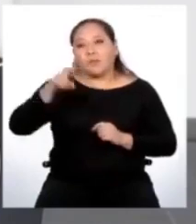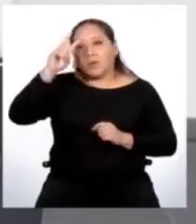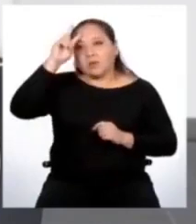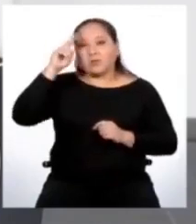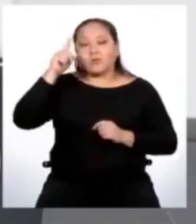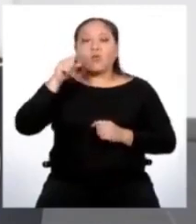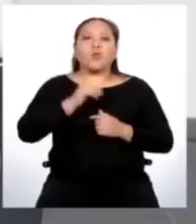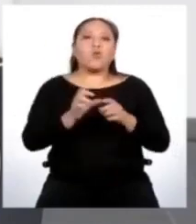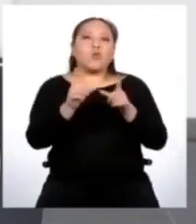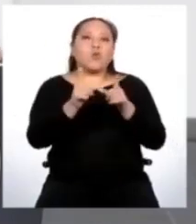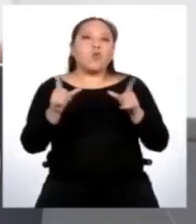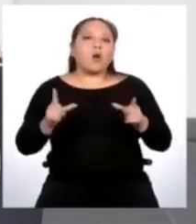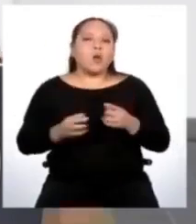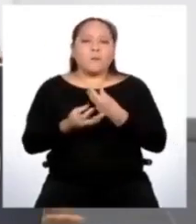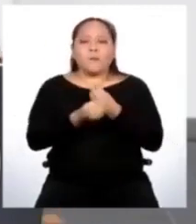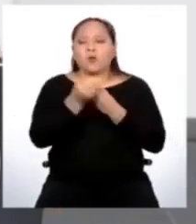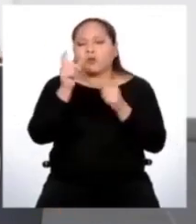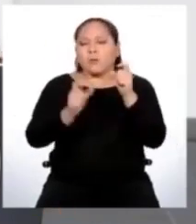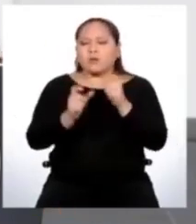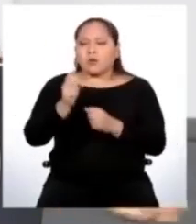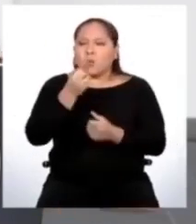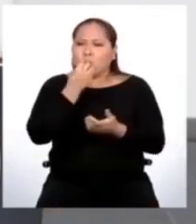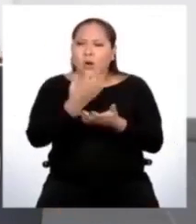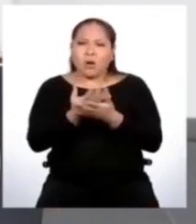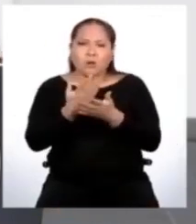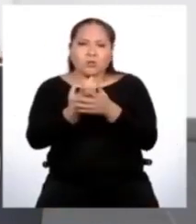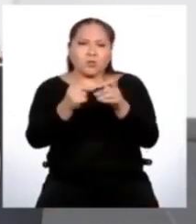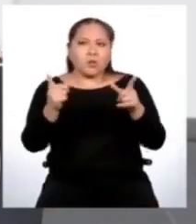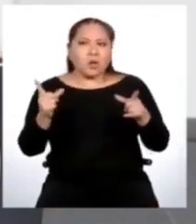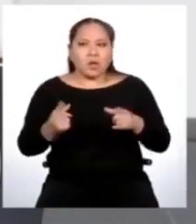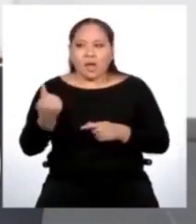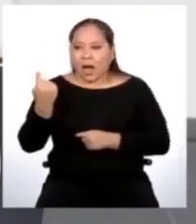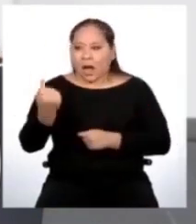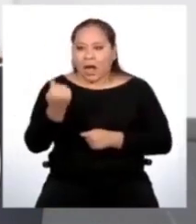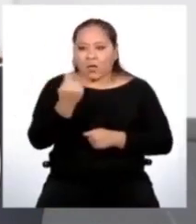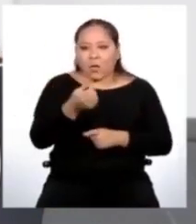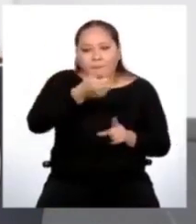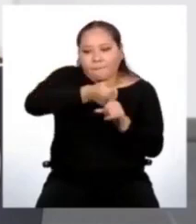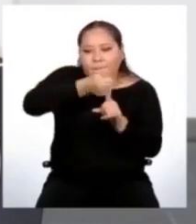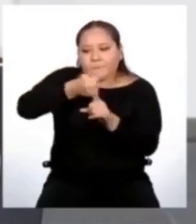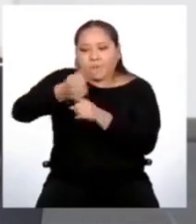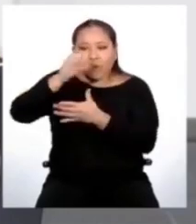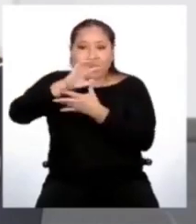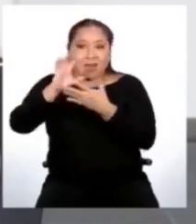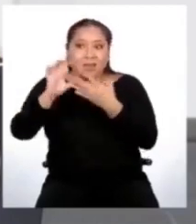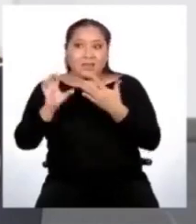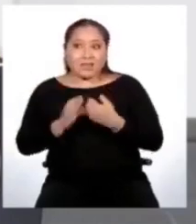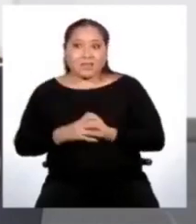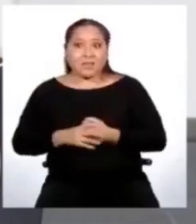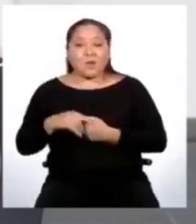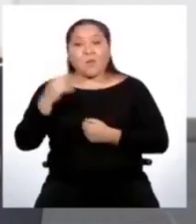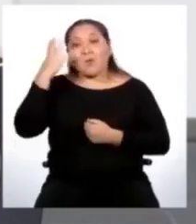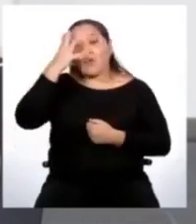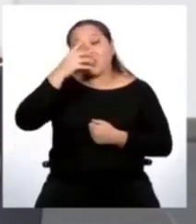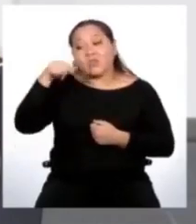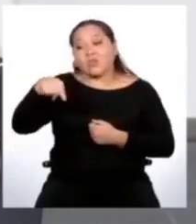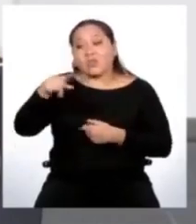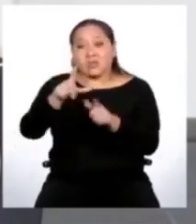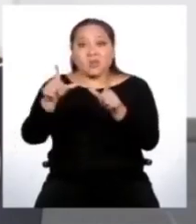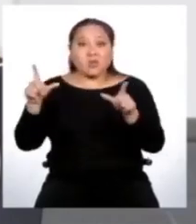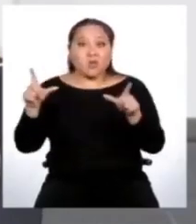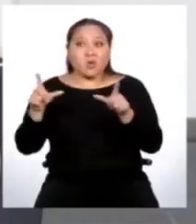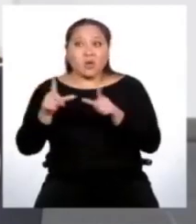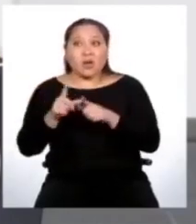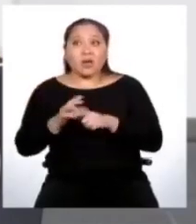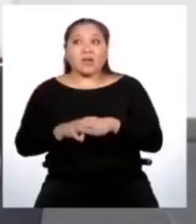donde habitaban miles y miles de personas, cada quien con sus propias características. Algo muy bonito que tenían es